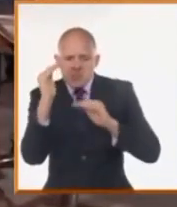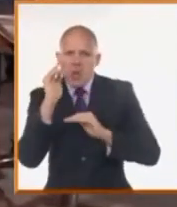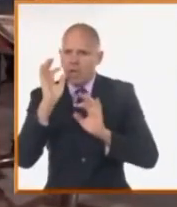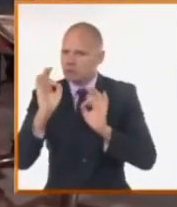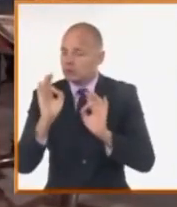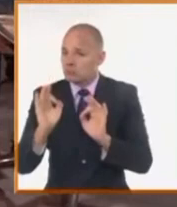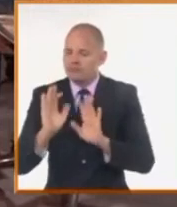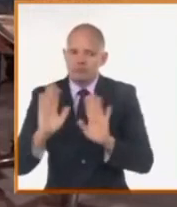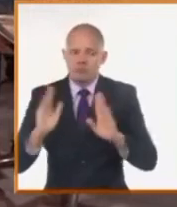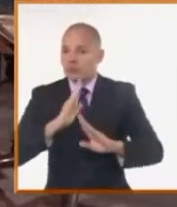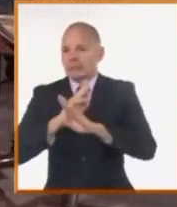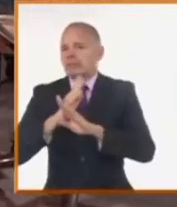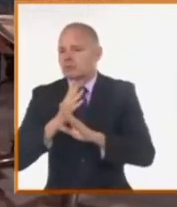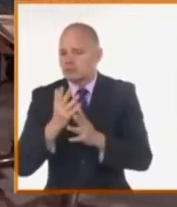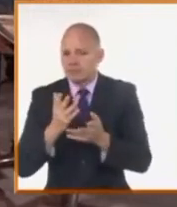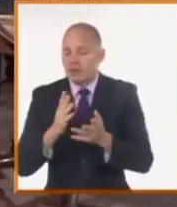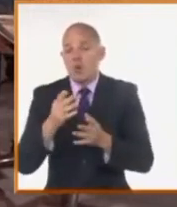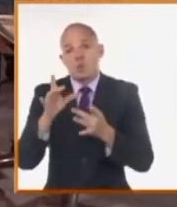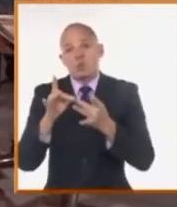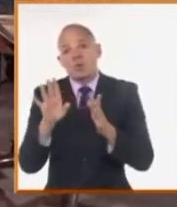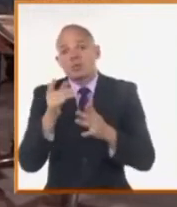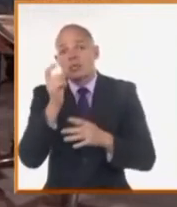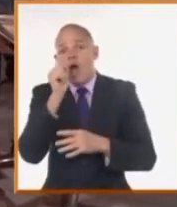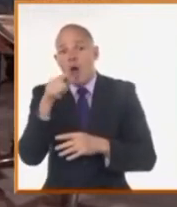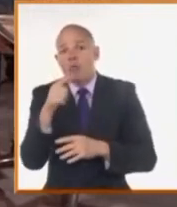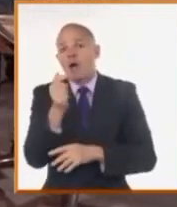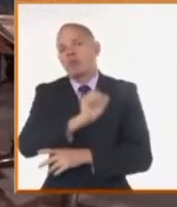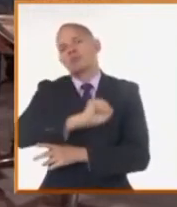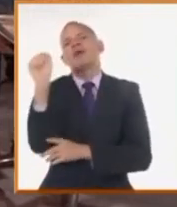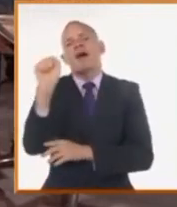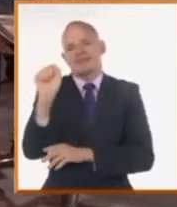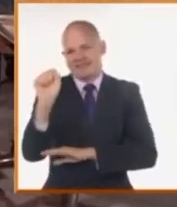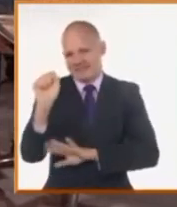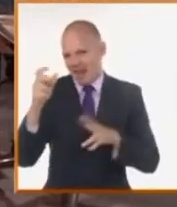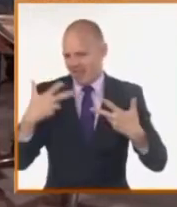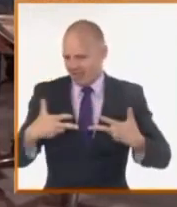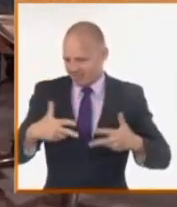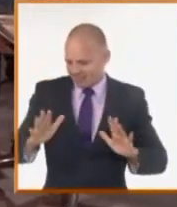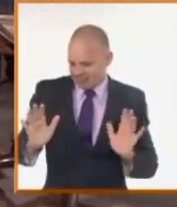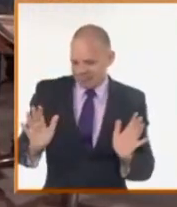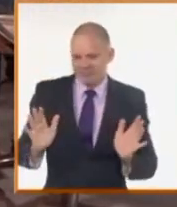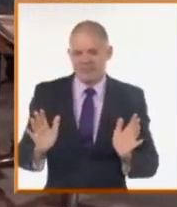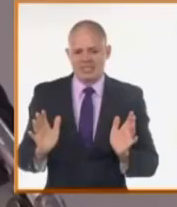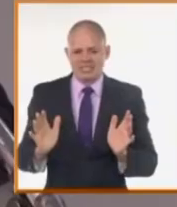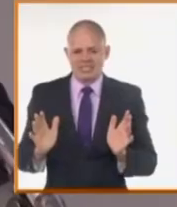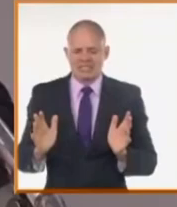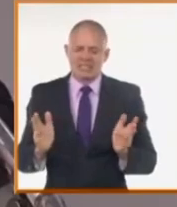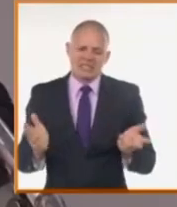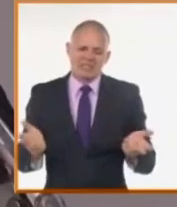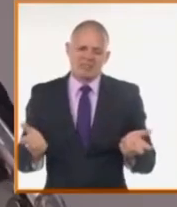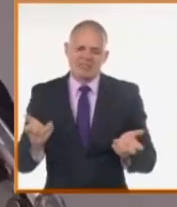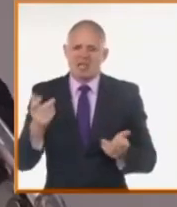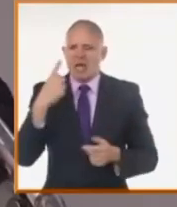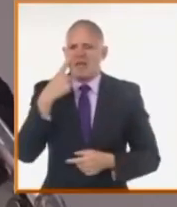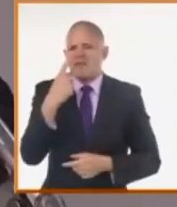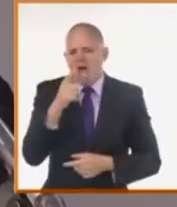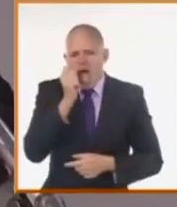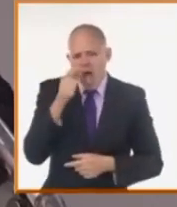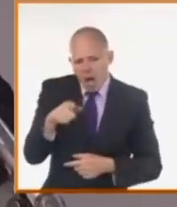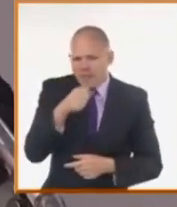veo a gente como al presidente Díaz canel como a Lula que son perseguidos que son presionados que son